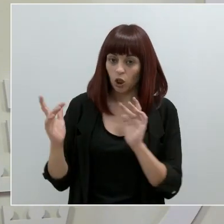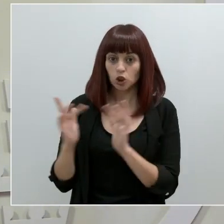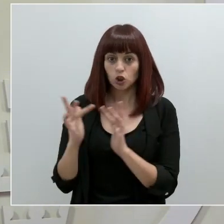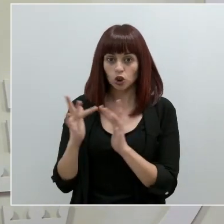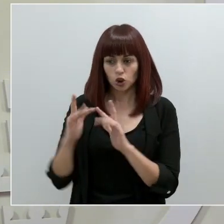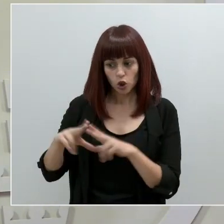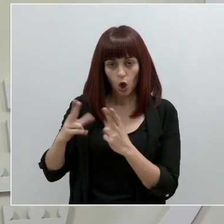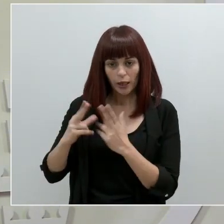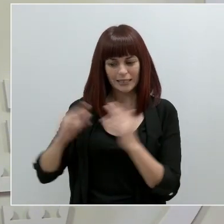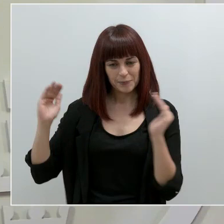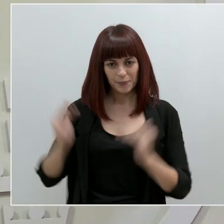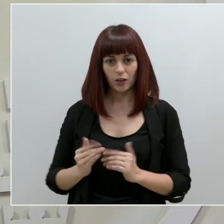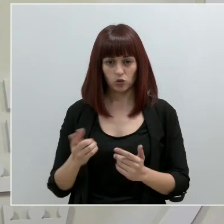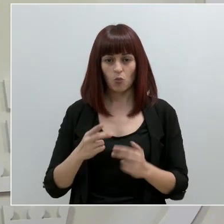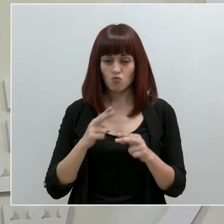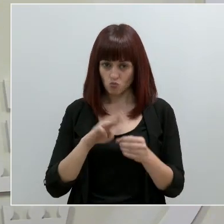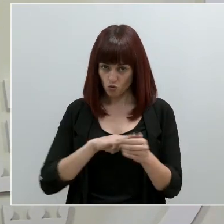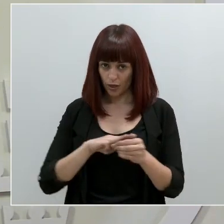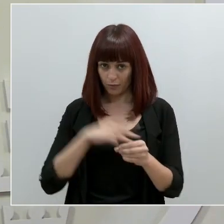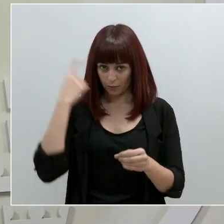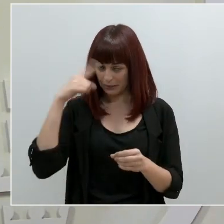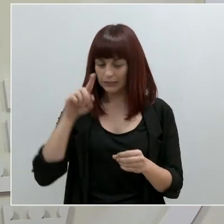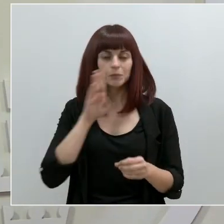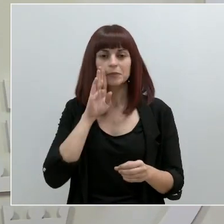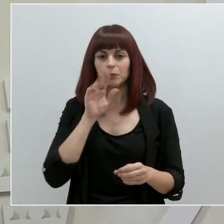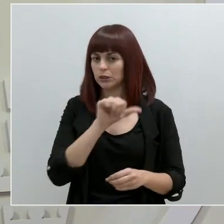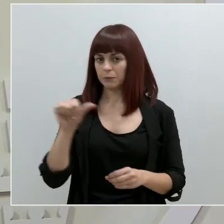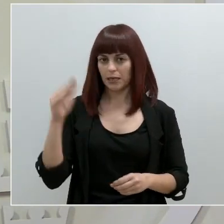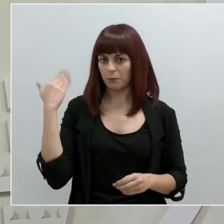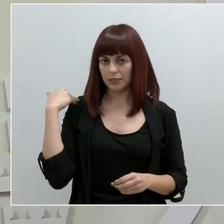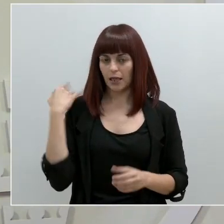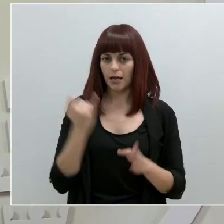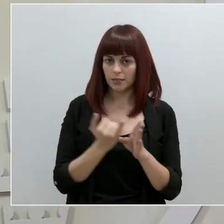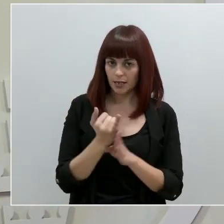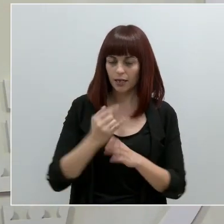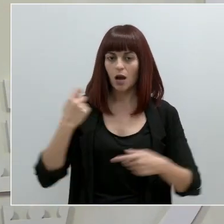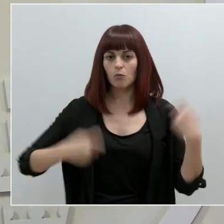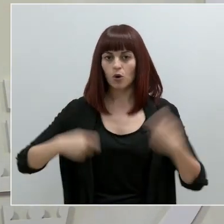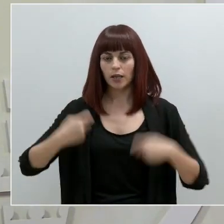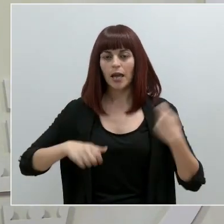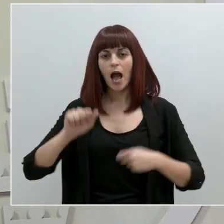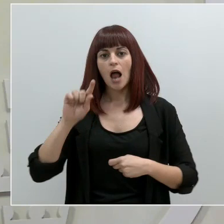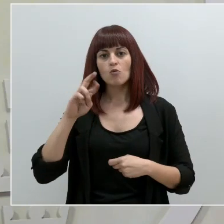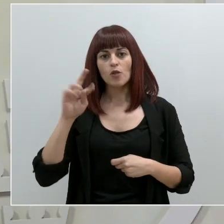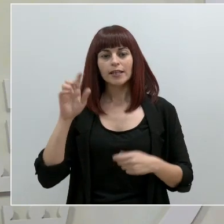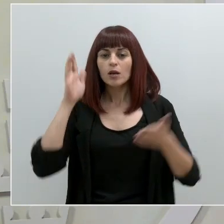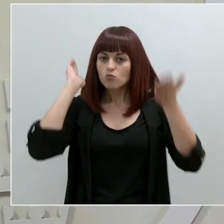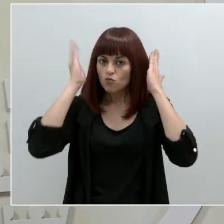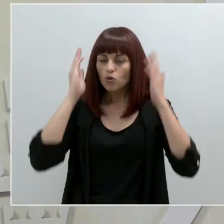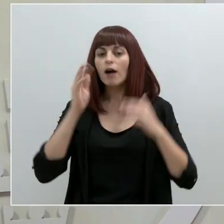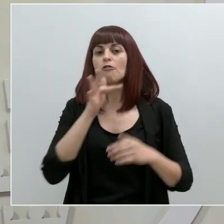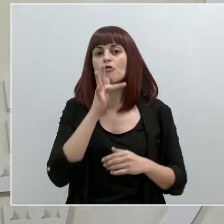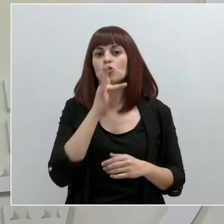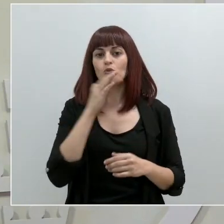social. Los municipios, como conocen, siguen siendo los mismos que la semana pasada y serían Yecla, Moratalla, Albudeite, Mula, Fortuna,